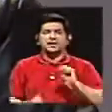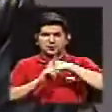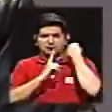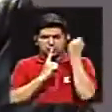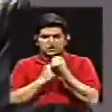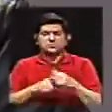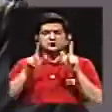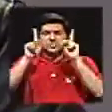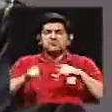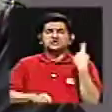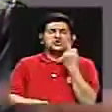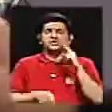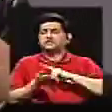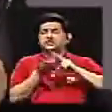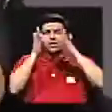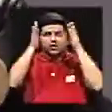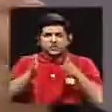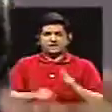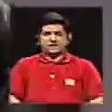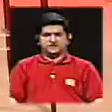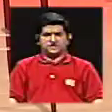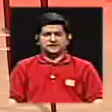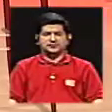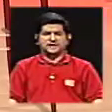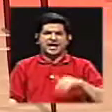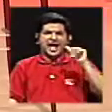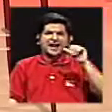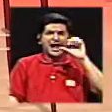de ser liberacionistas nada más.